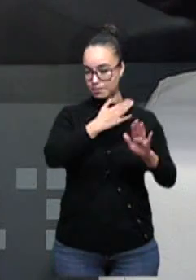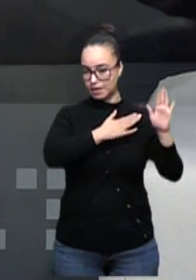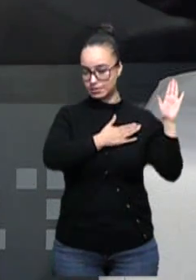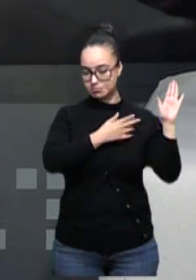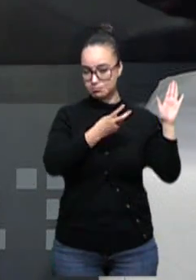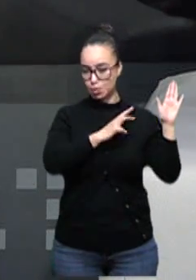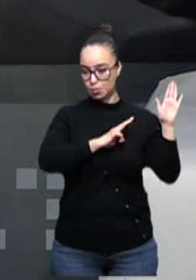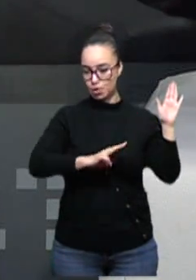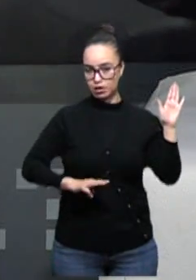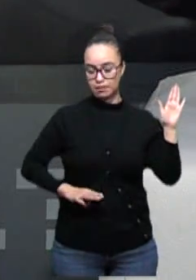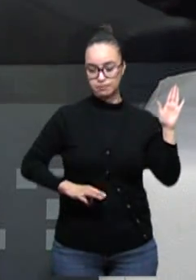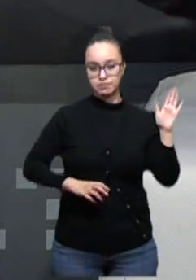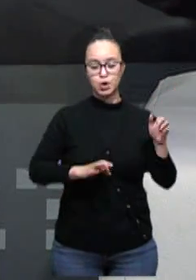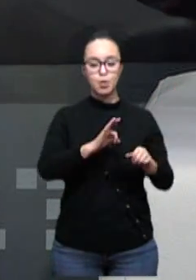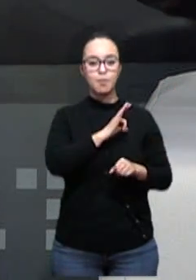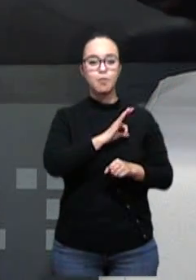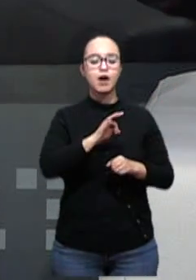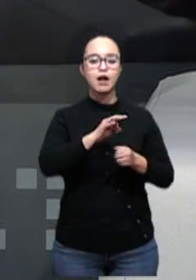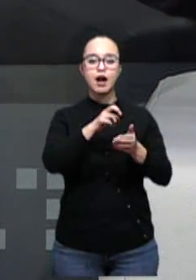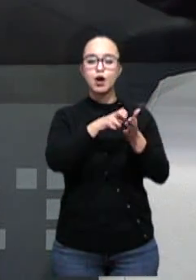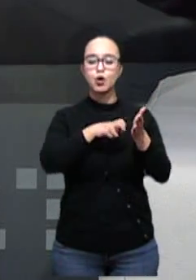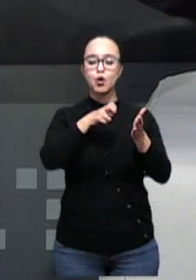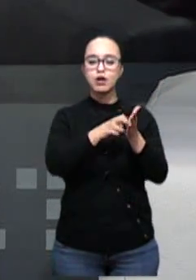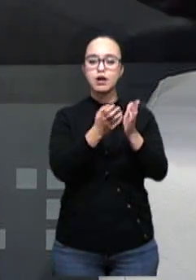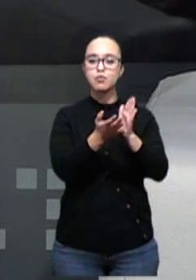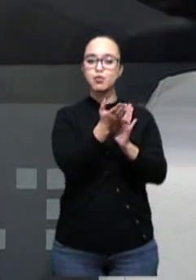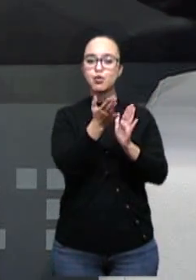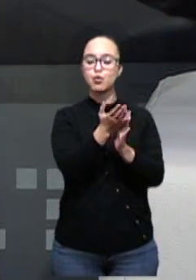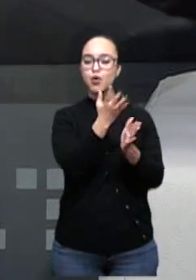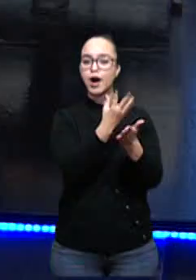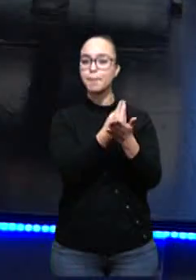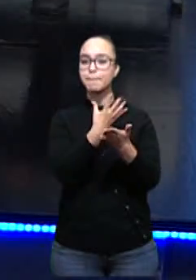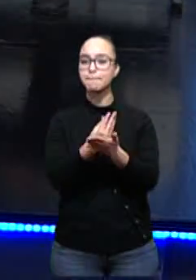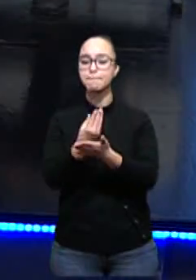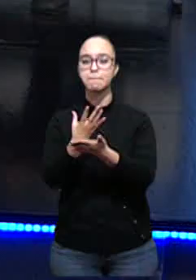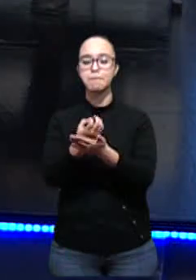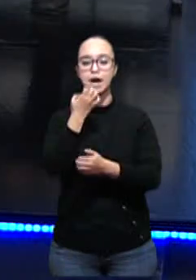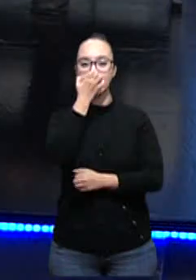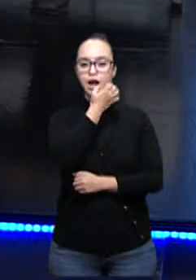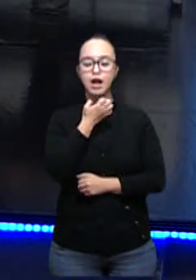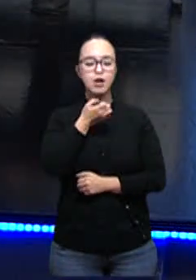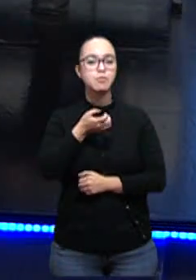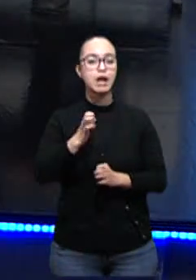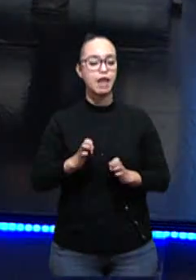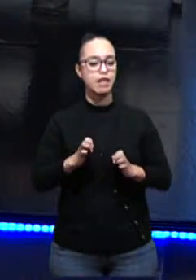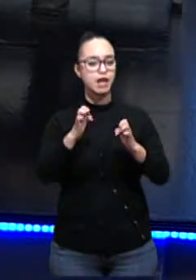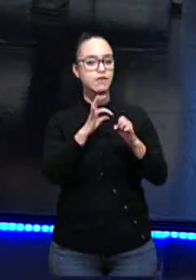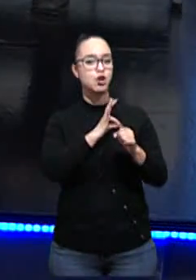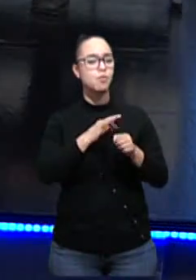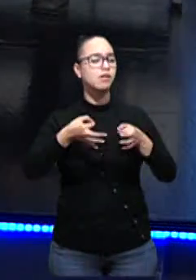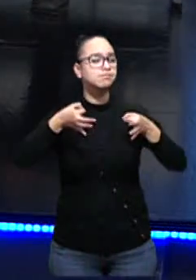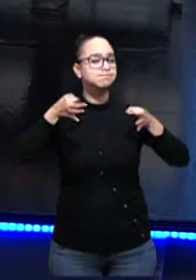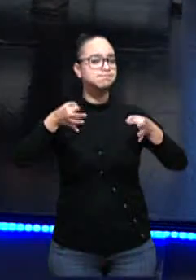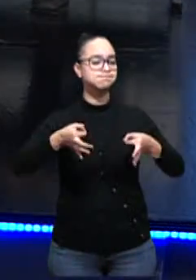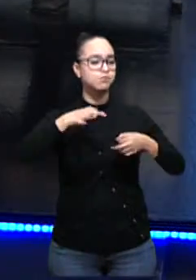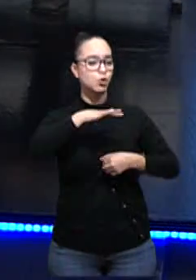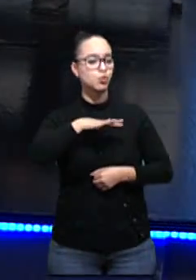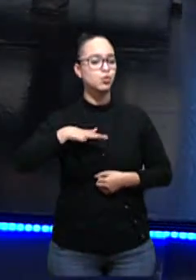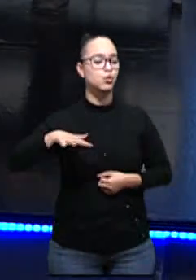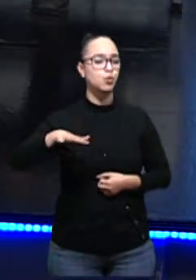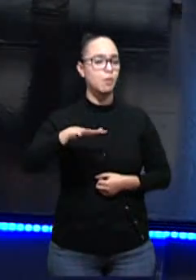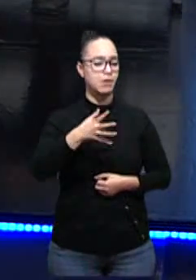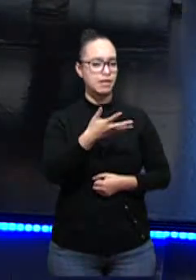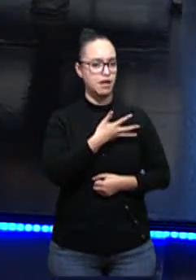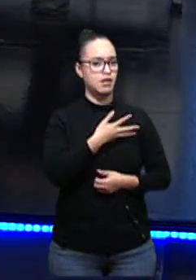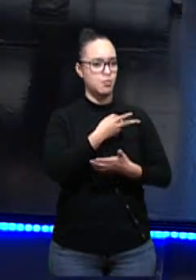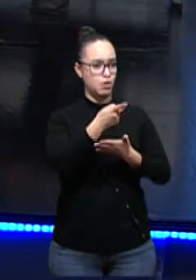fue de la rehabilitación de los planteles, de que sean espacios dignos. Entonces, ¿hay